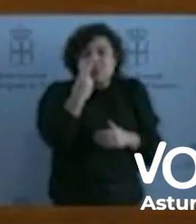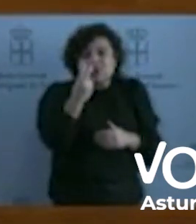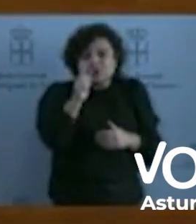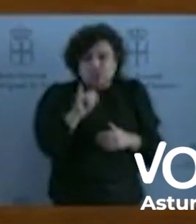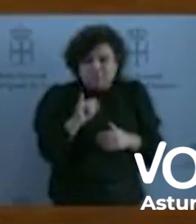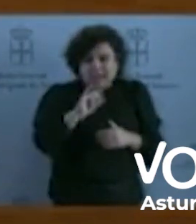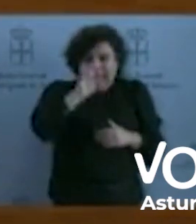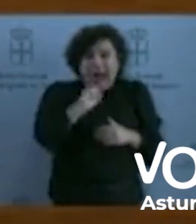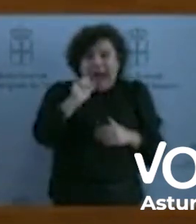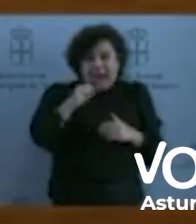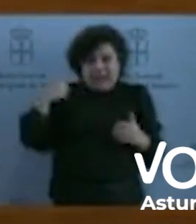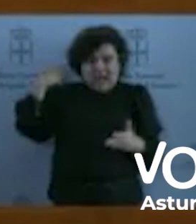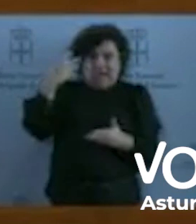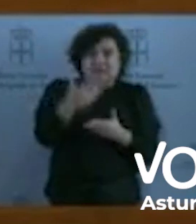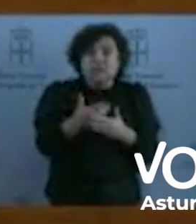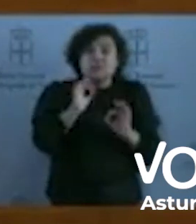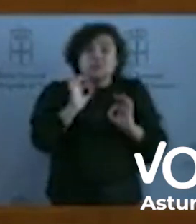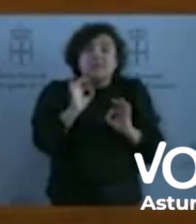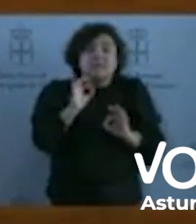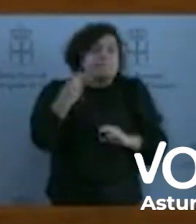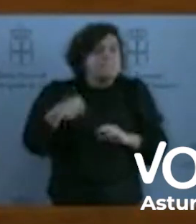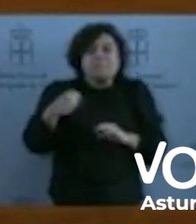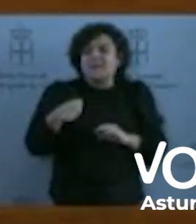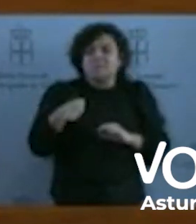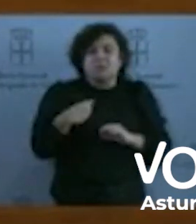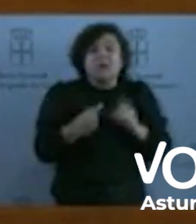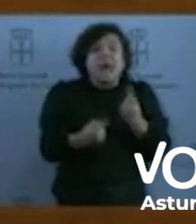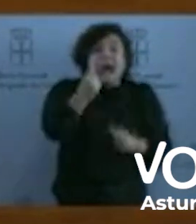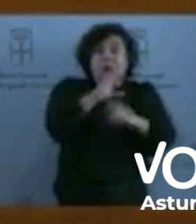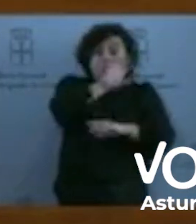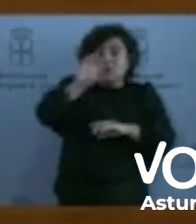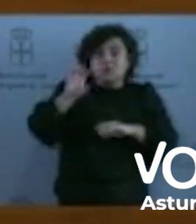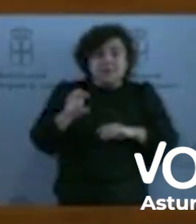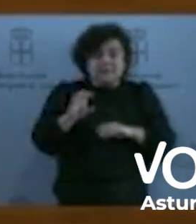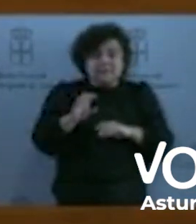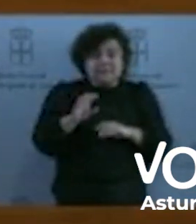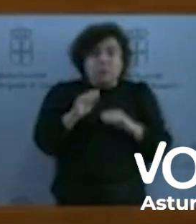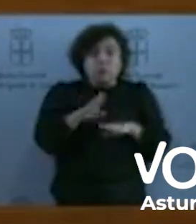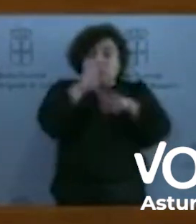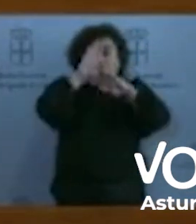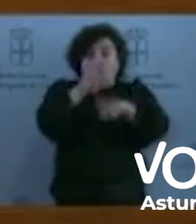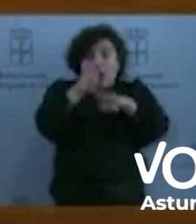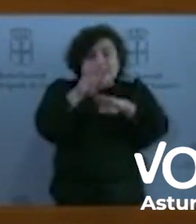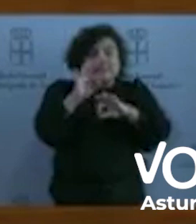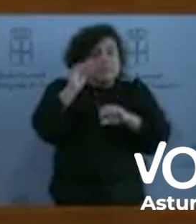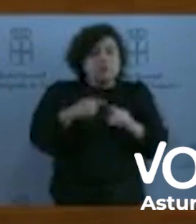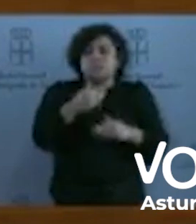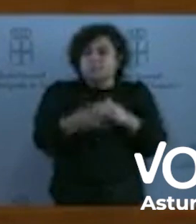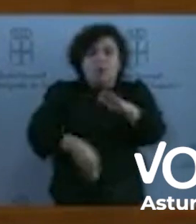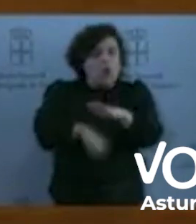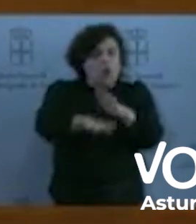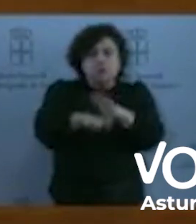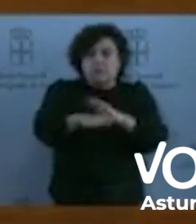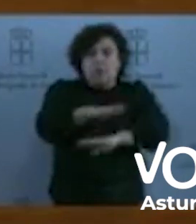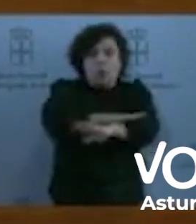países mayoritariamente islámicos, sin que escuchemos más que un suave quejido del feminismo radical. Quienes hoy